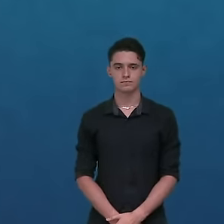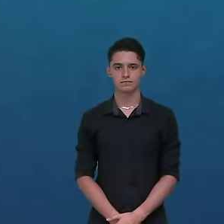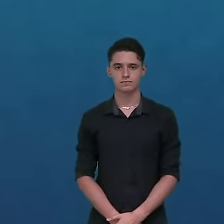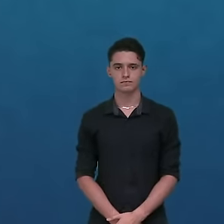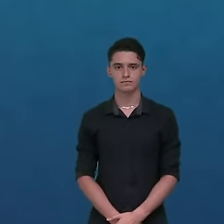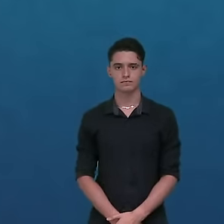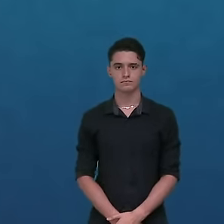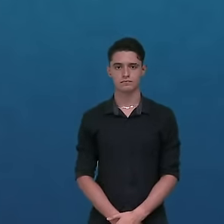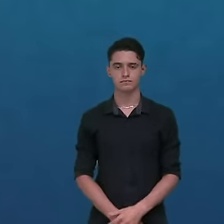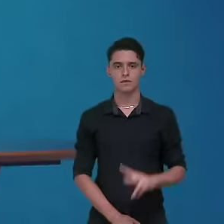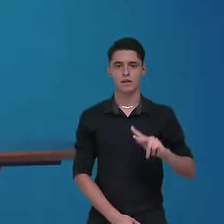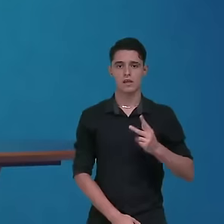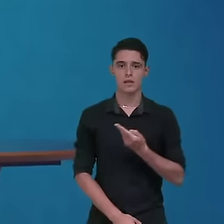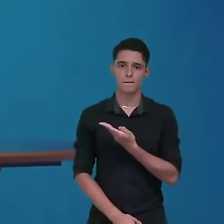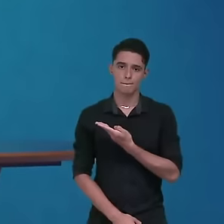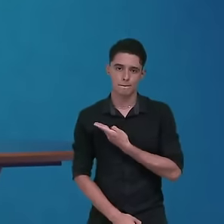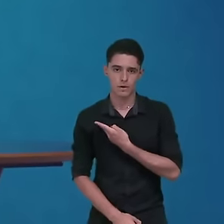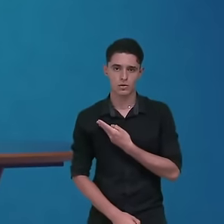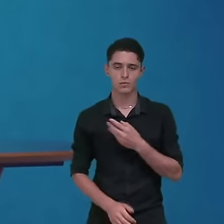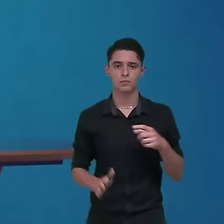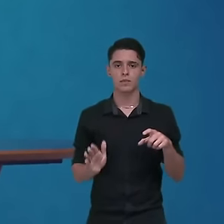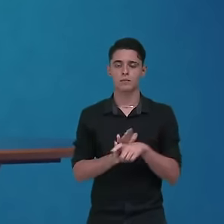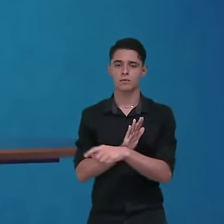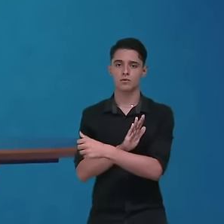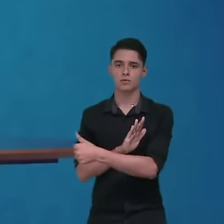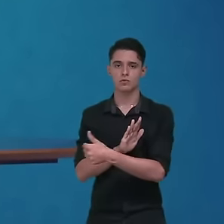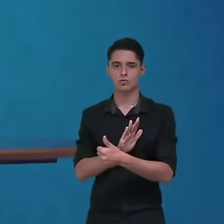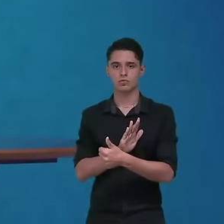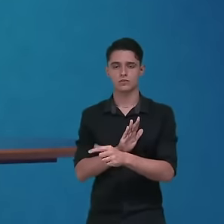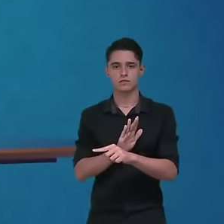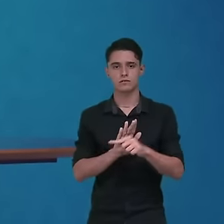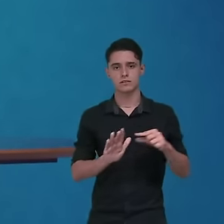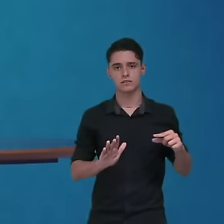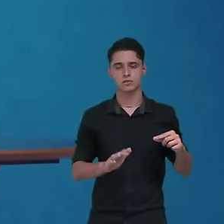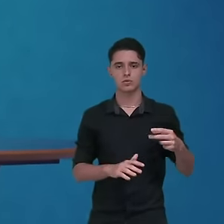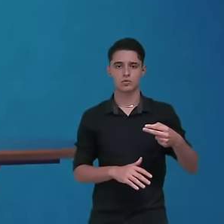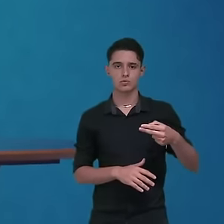Hebreos capítulo 11, versículo 23